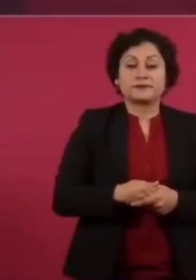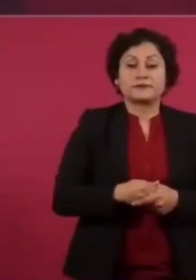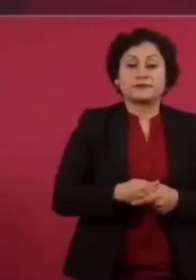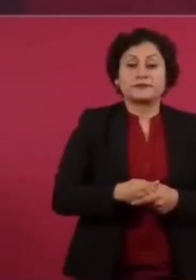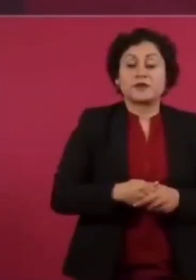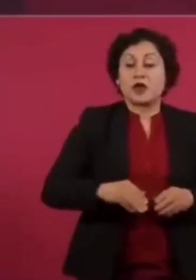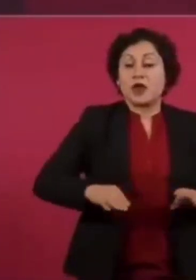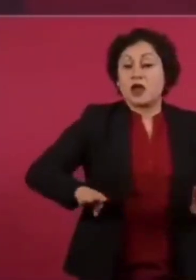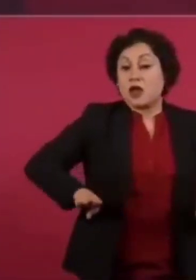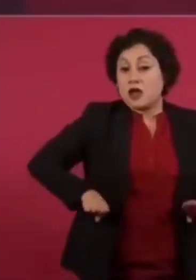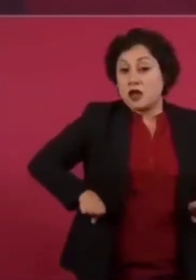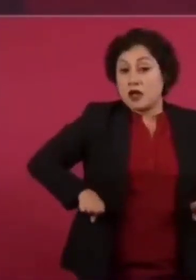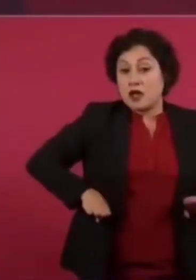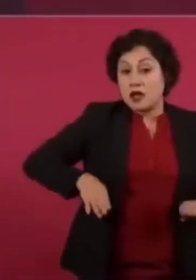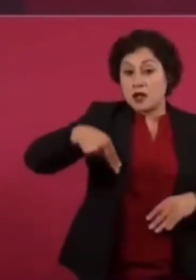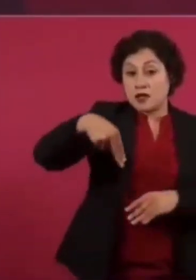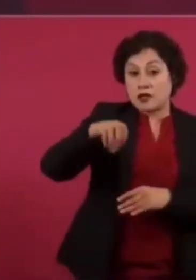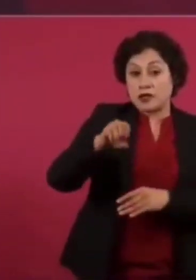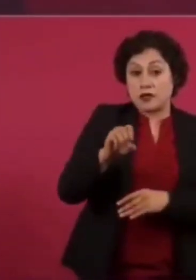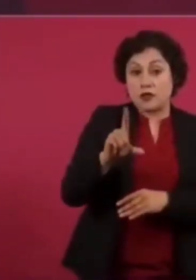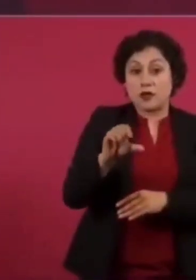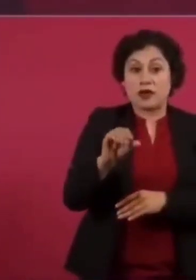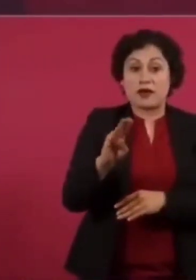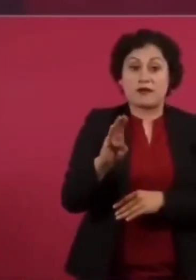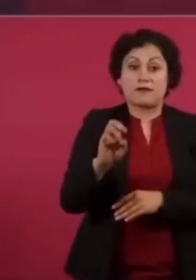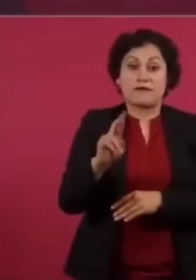el llamado modelo neoliberal.